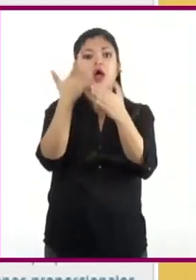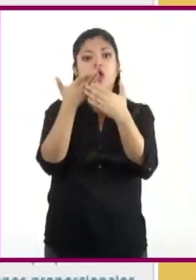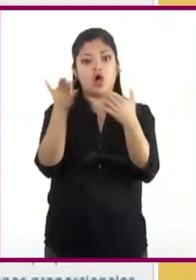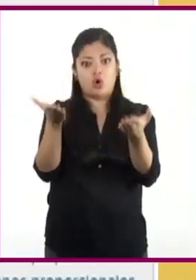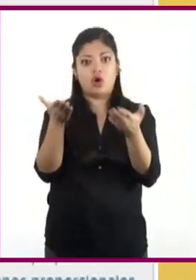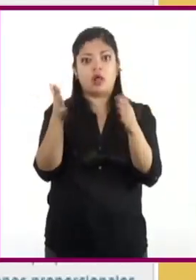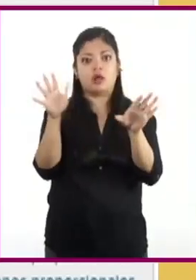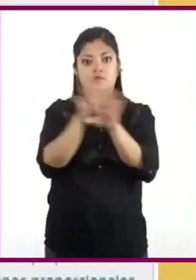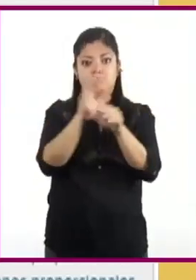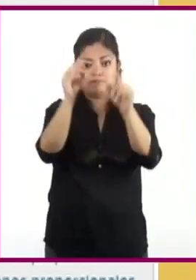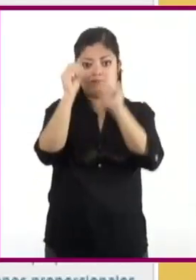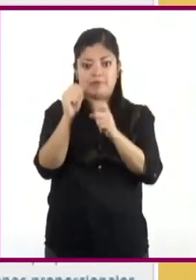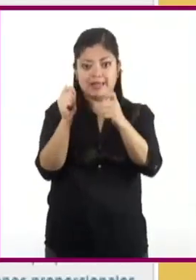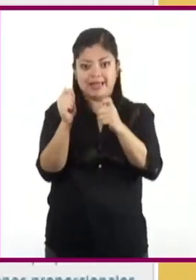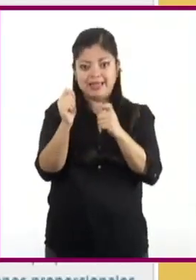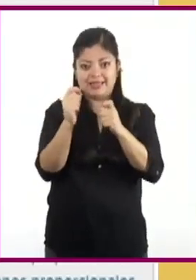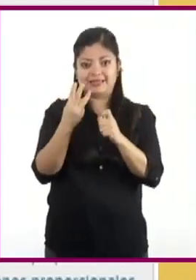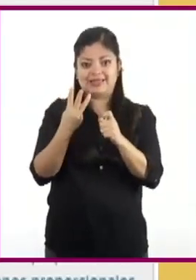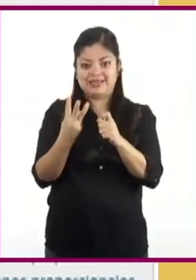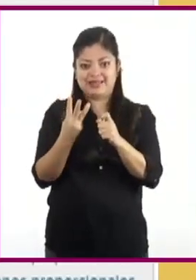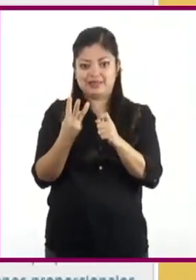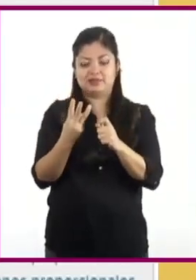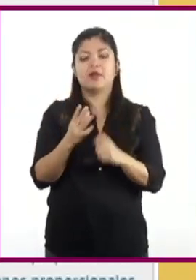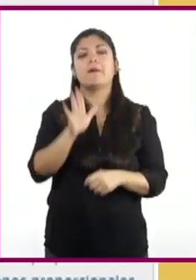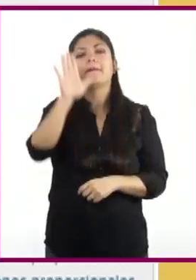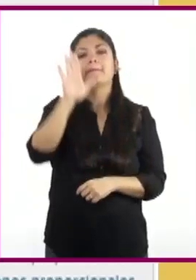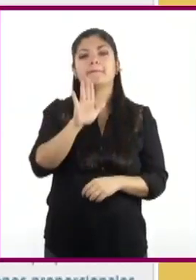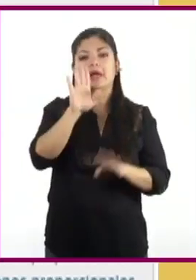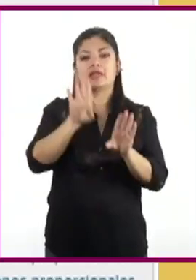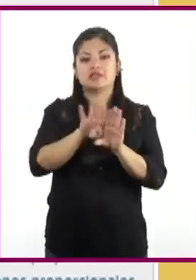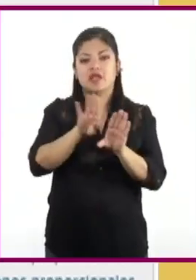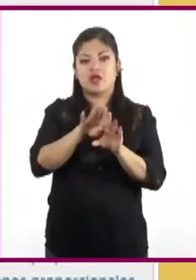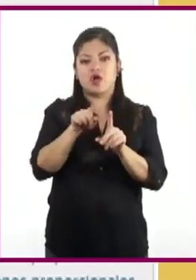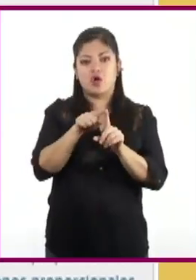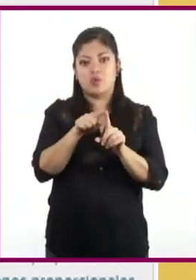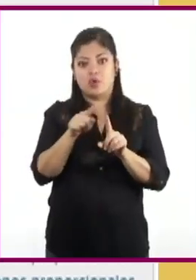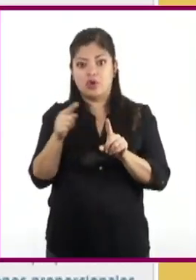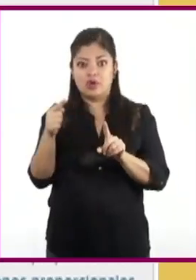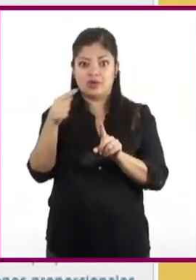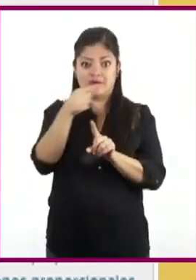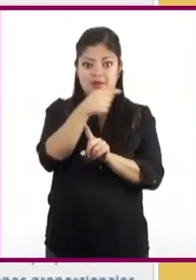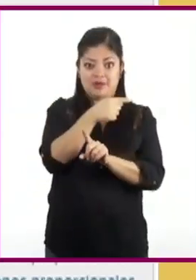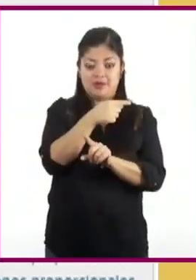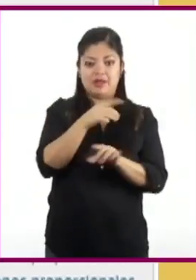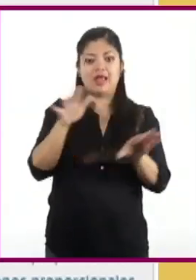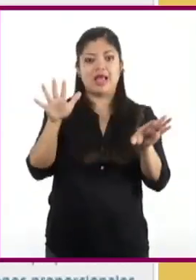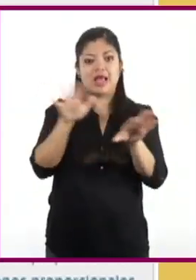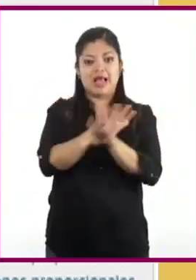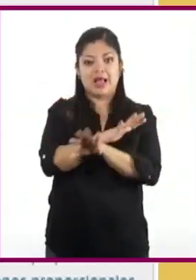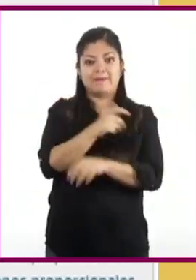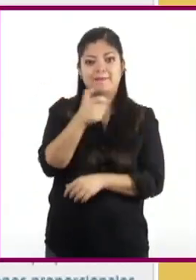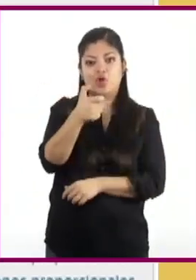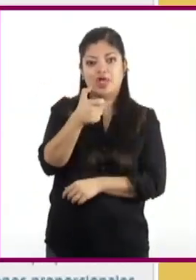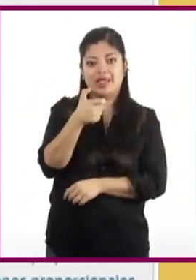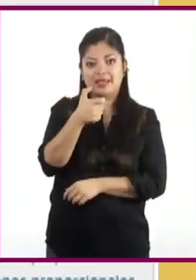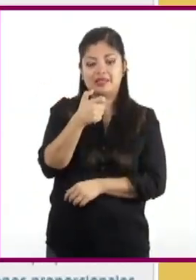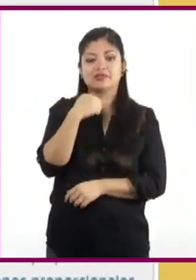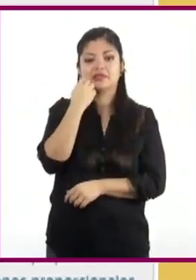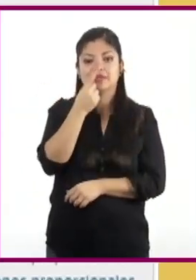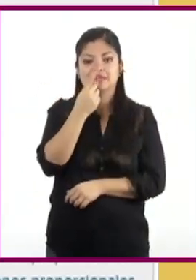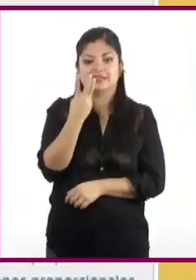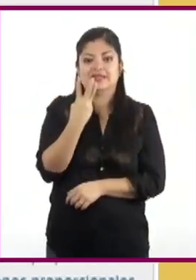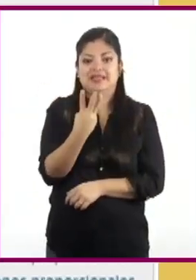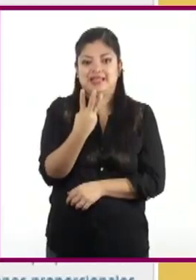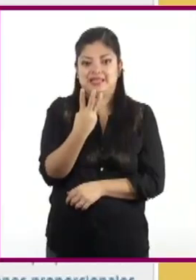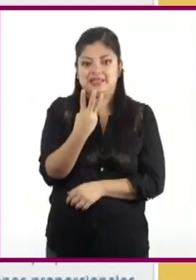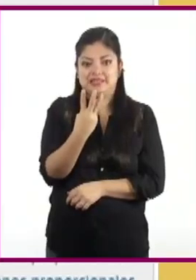a valer 3. Por lo tanto, es como si me viniera de aquí hasta acá. Mi cambio en x es de 3